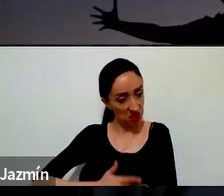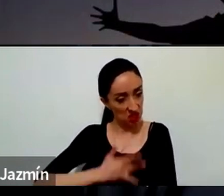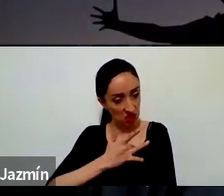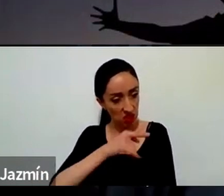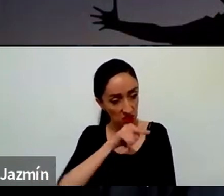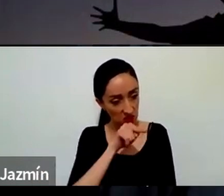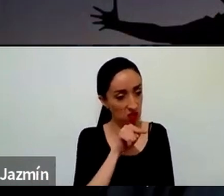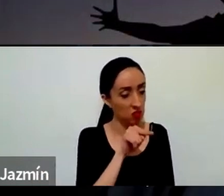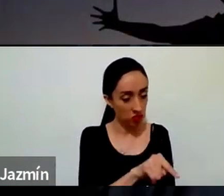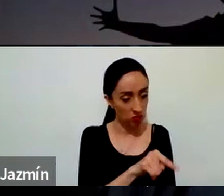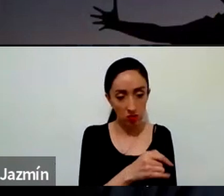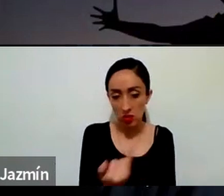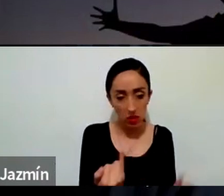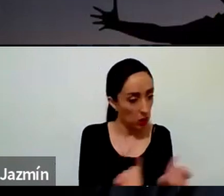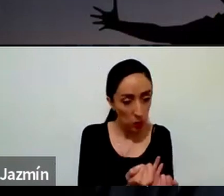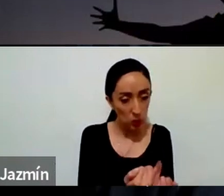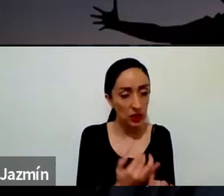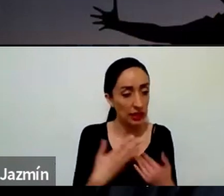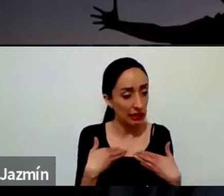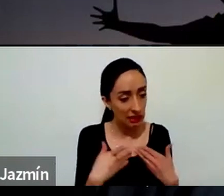el padre Pepe nos hablaba ayer.